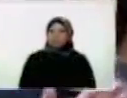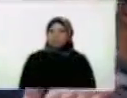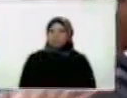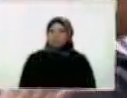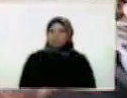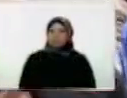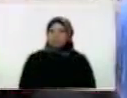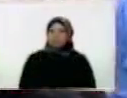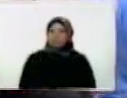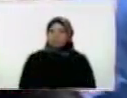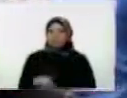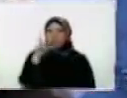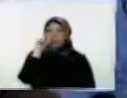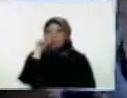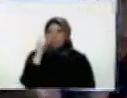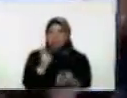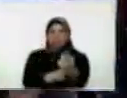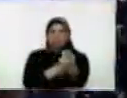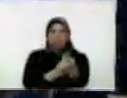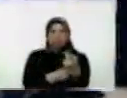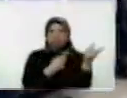compañero Frank Morales.